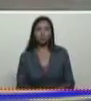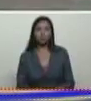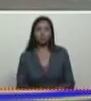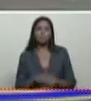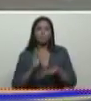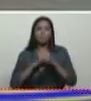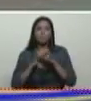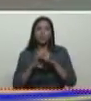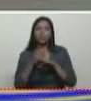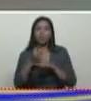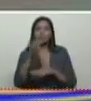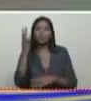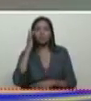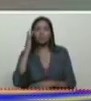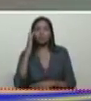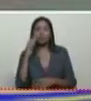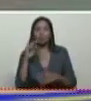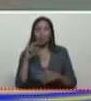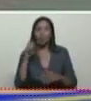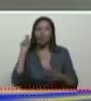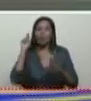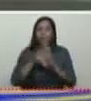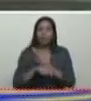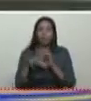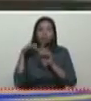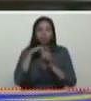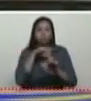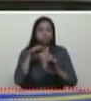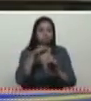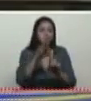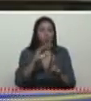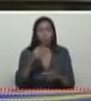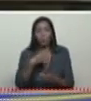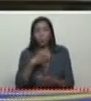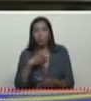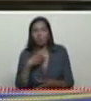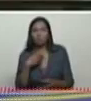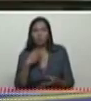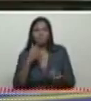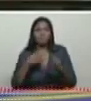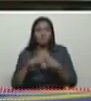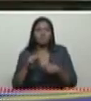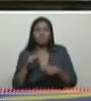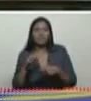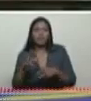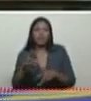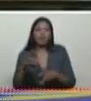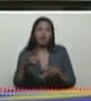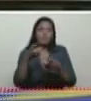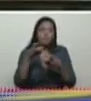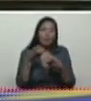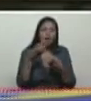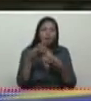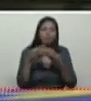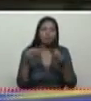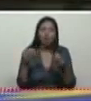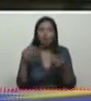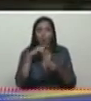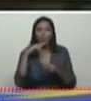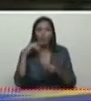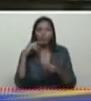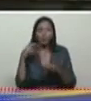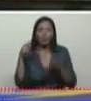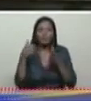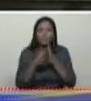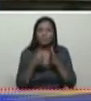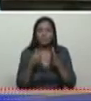Porque saben ustedes que con el bloqueo nos persiguen y no nos permiten importar insulina al país. El bloqueo del gobierno de